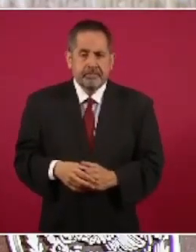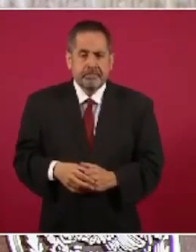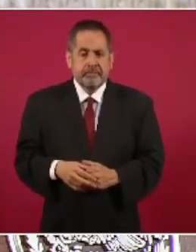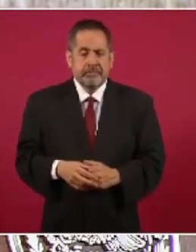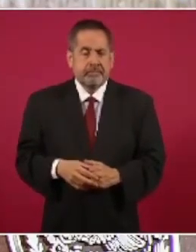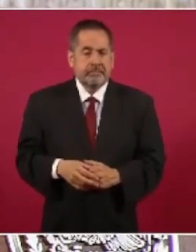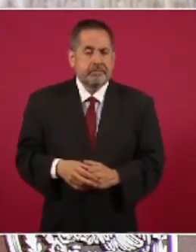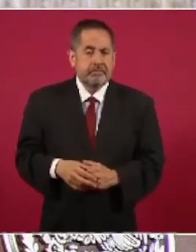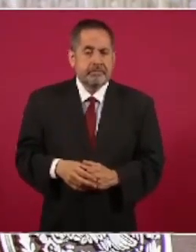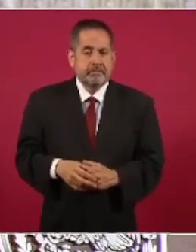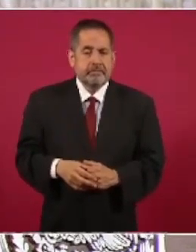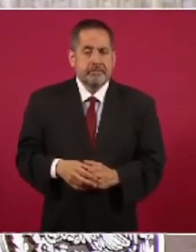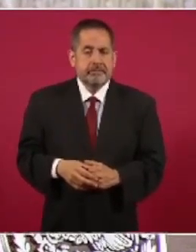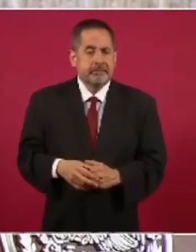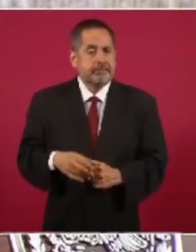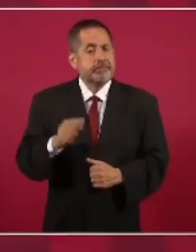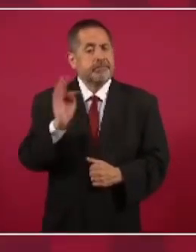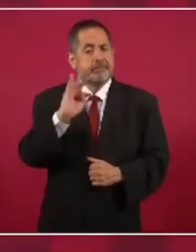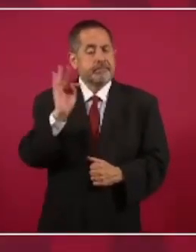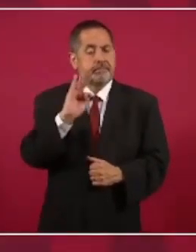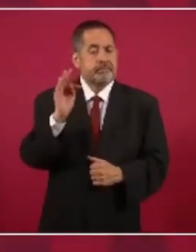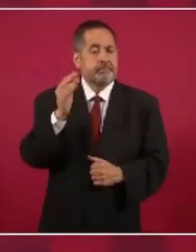Si ahora